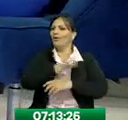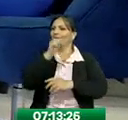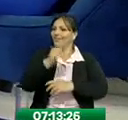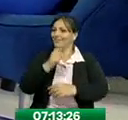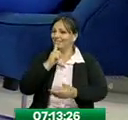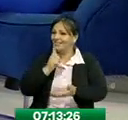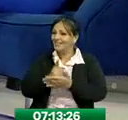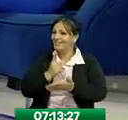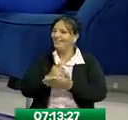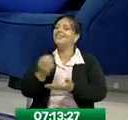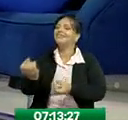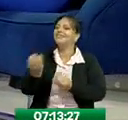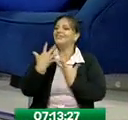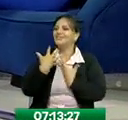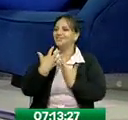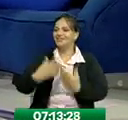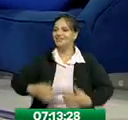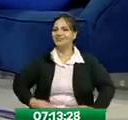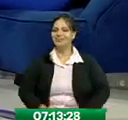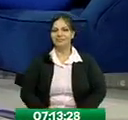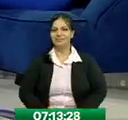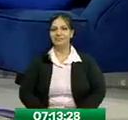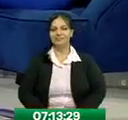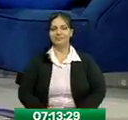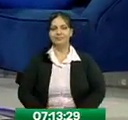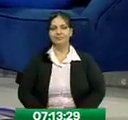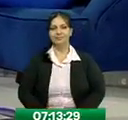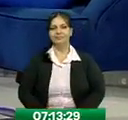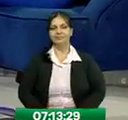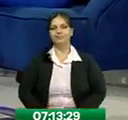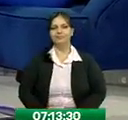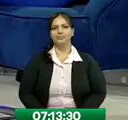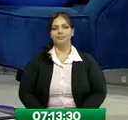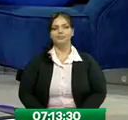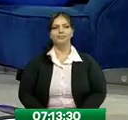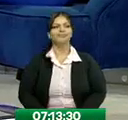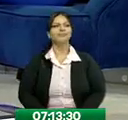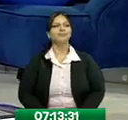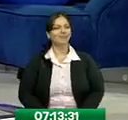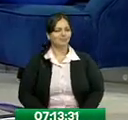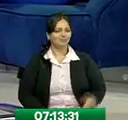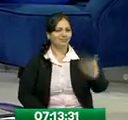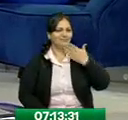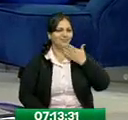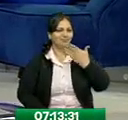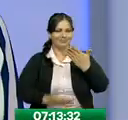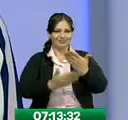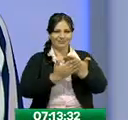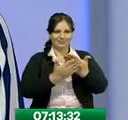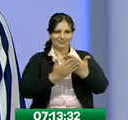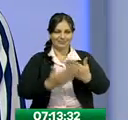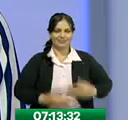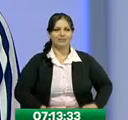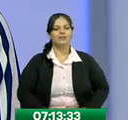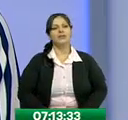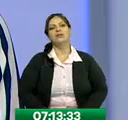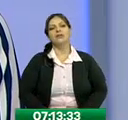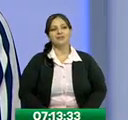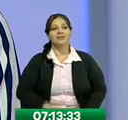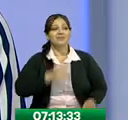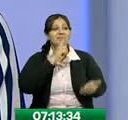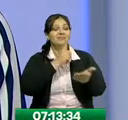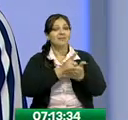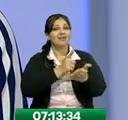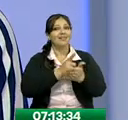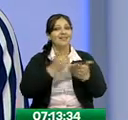anunciar qué es lo que ha ocurrido en este momento allá en Rusia, al otro lado del planeta. Muchísimas gracias, Luisa, por el espacio. Y sí,